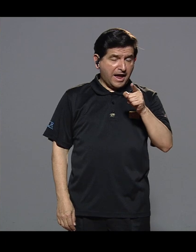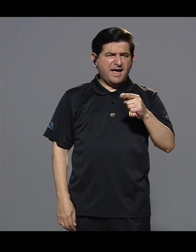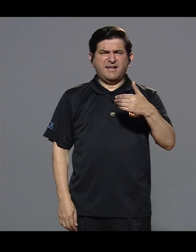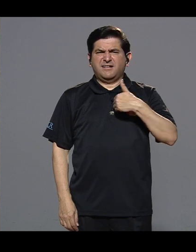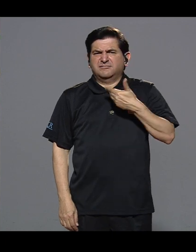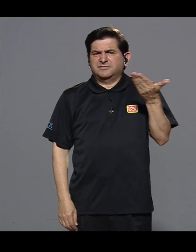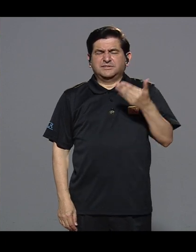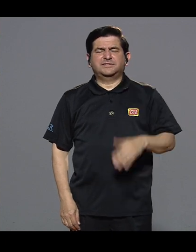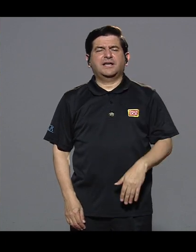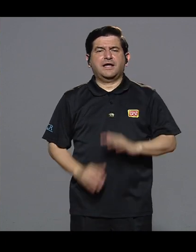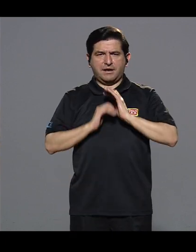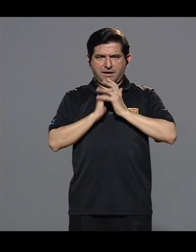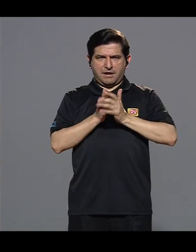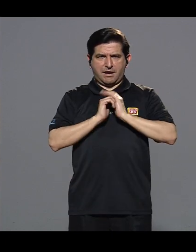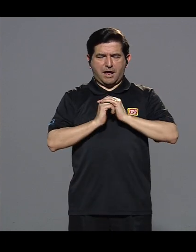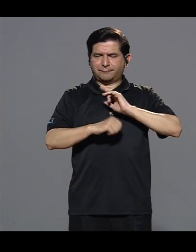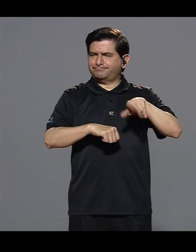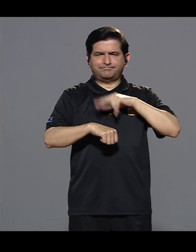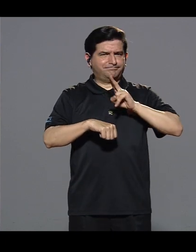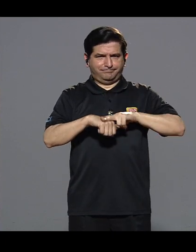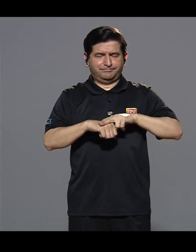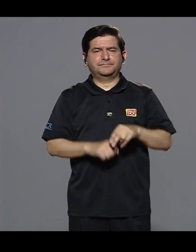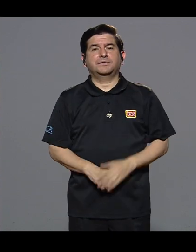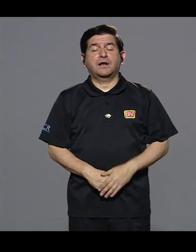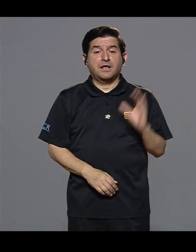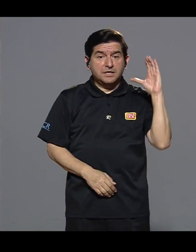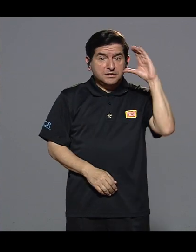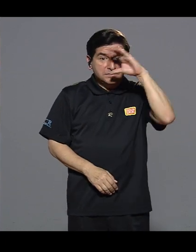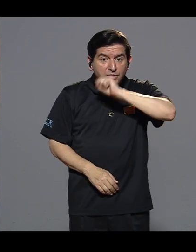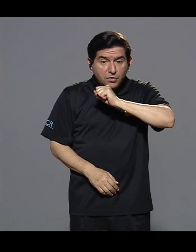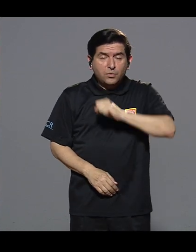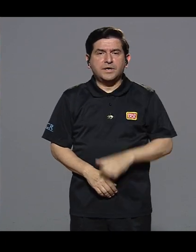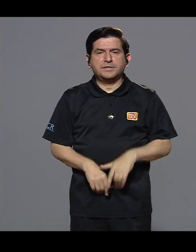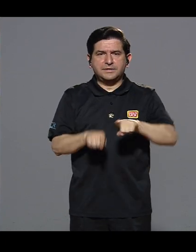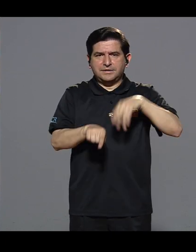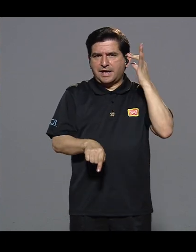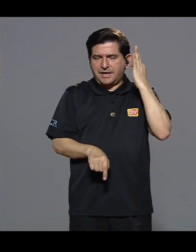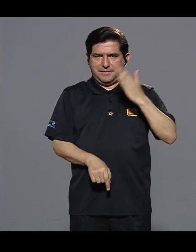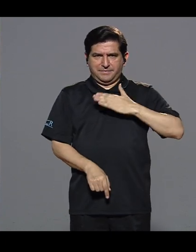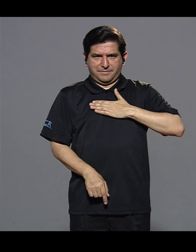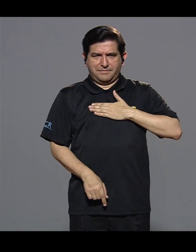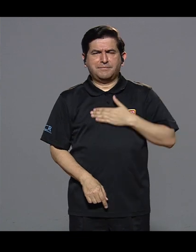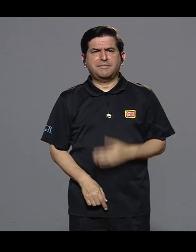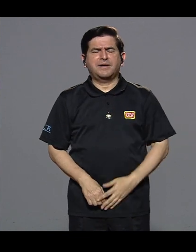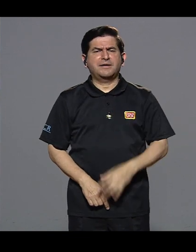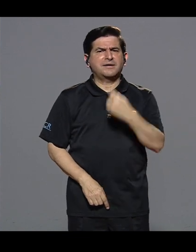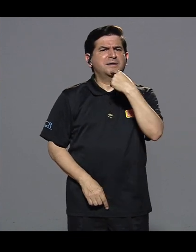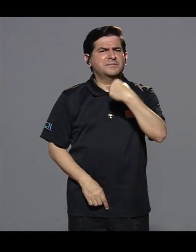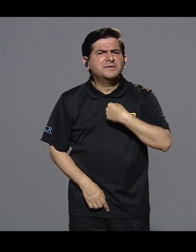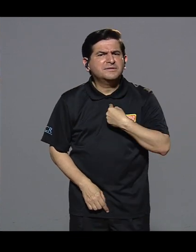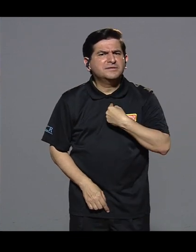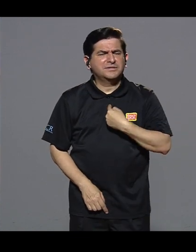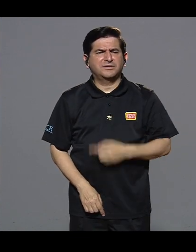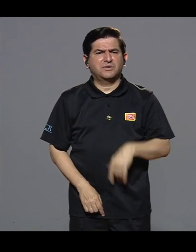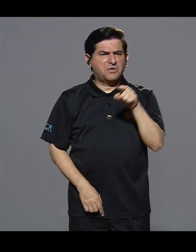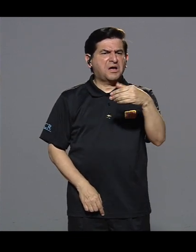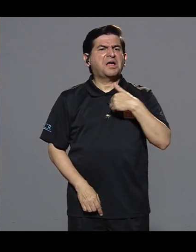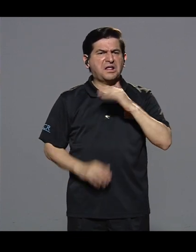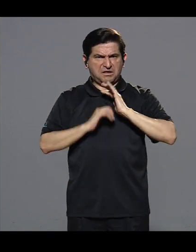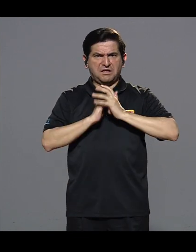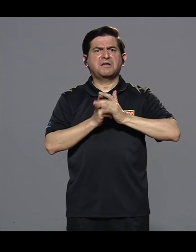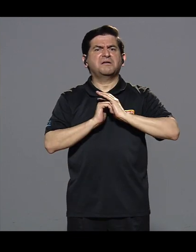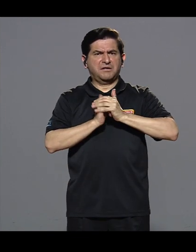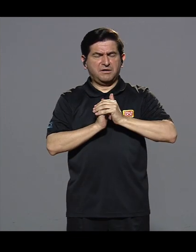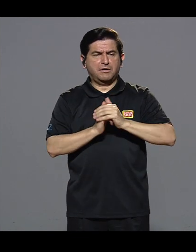Él lo que padece es de autismo atípico. Se le descubrió por una hermana mía que llegó a decirme que él